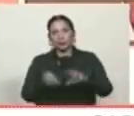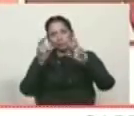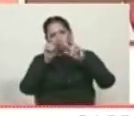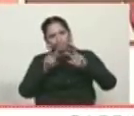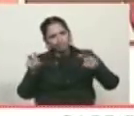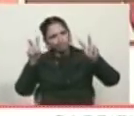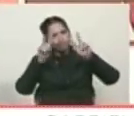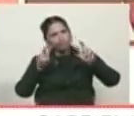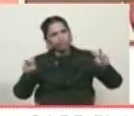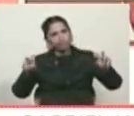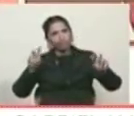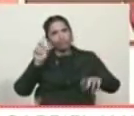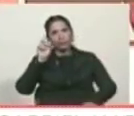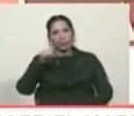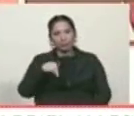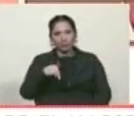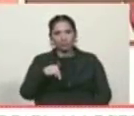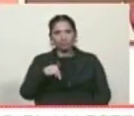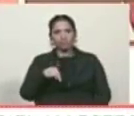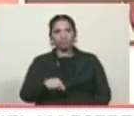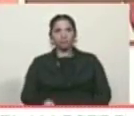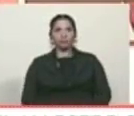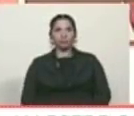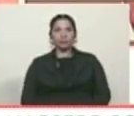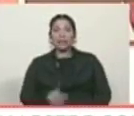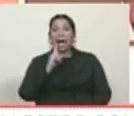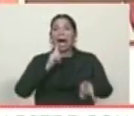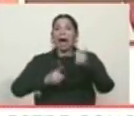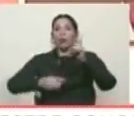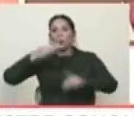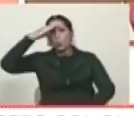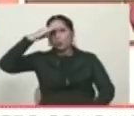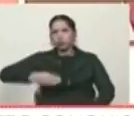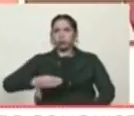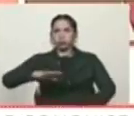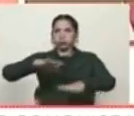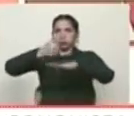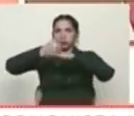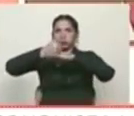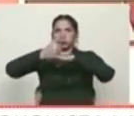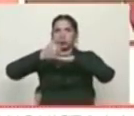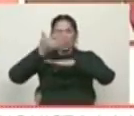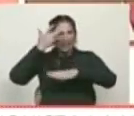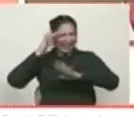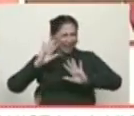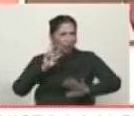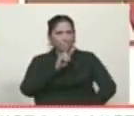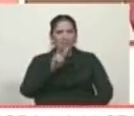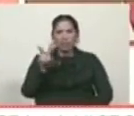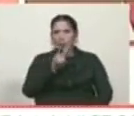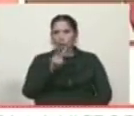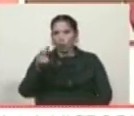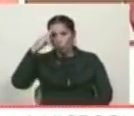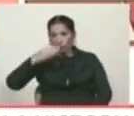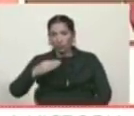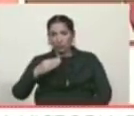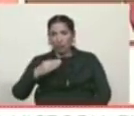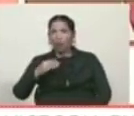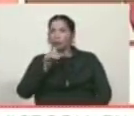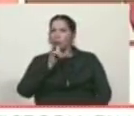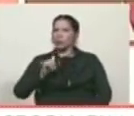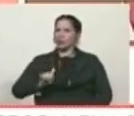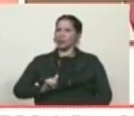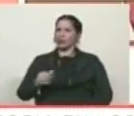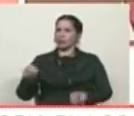revisábamos también de algunos oficiales, creo que no pasan de 22 oficiales, creo que la información que nos daban ahí